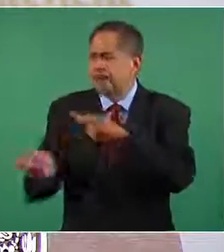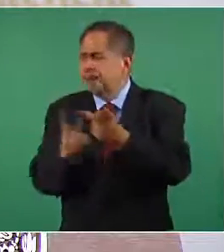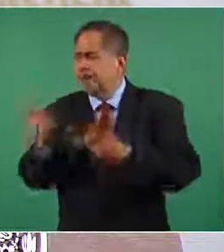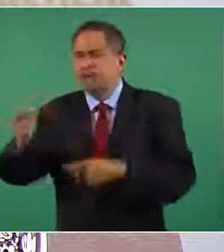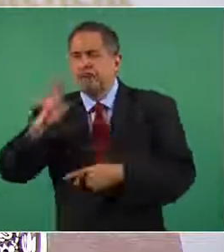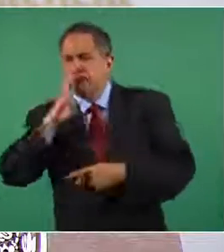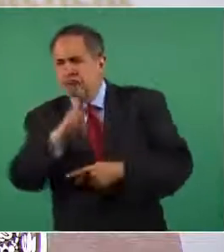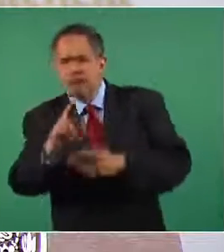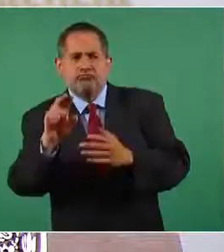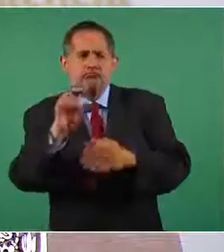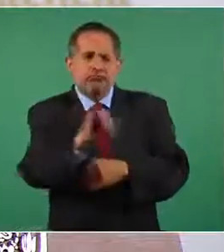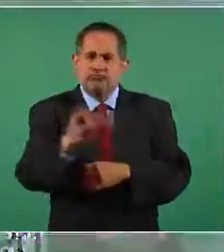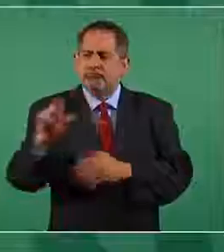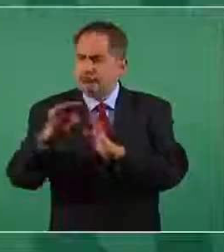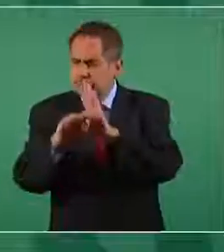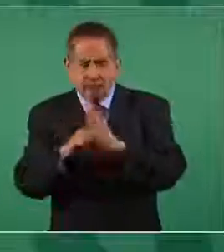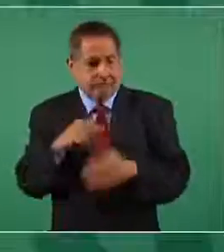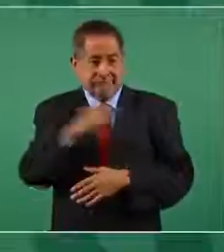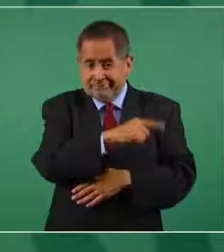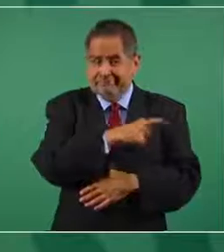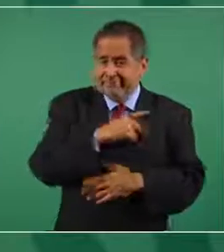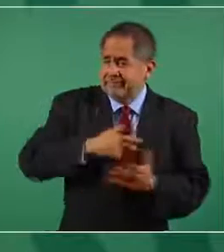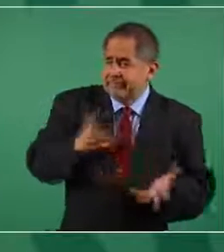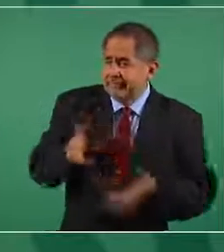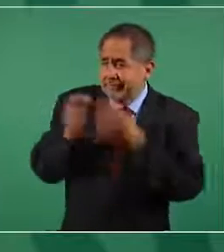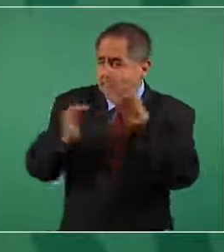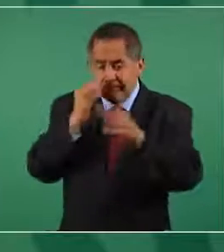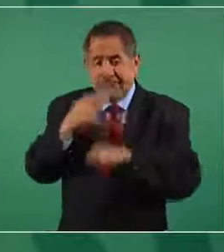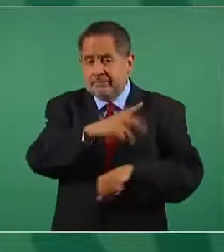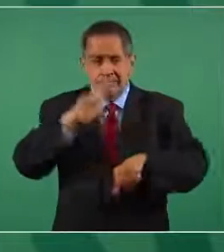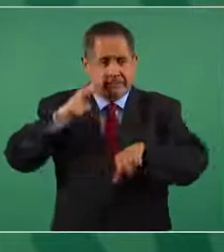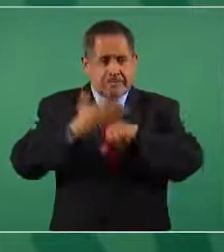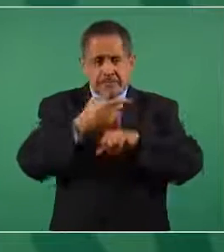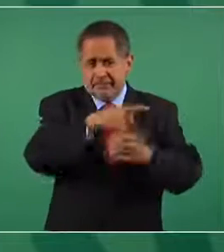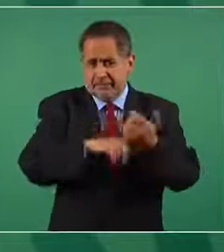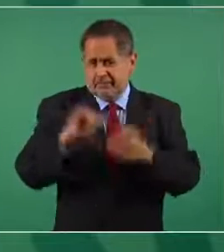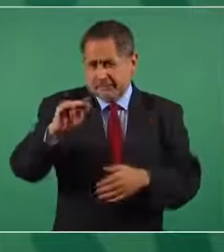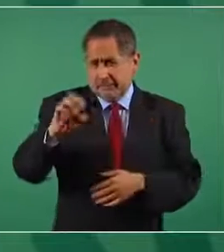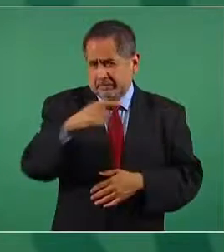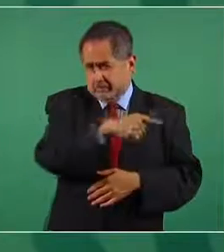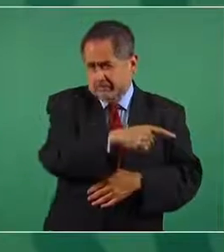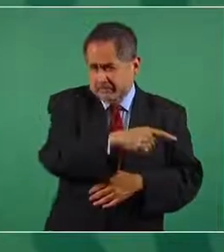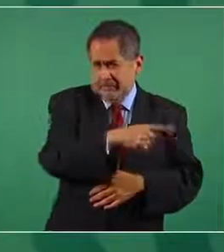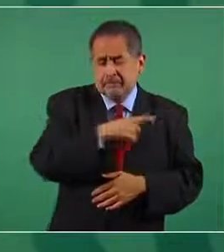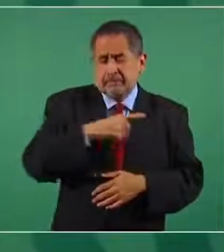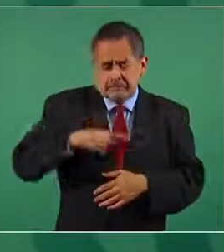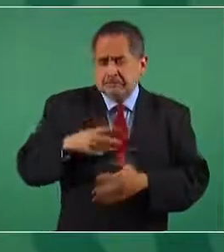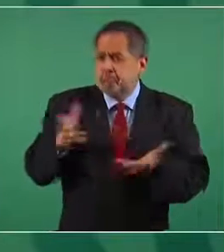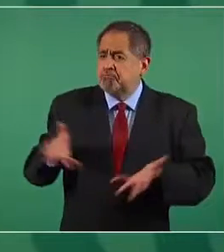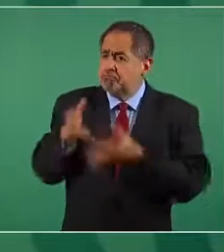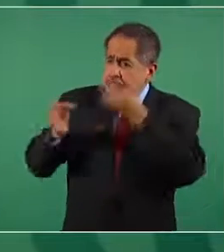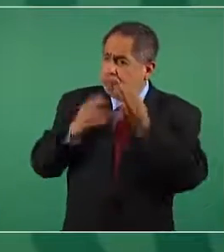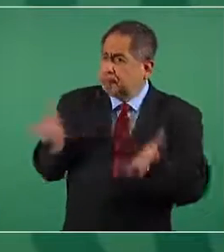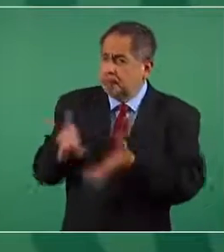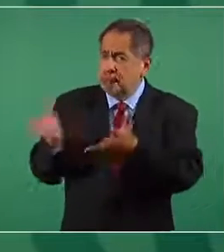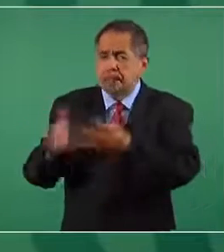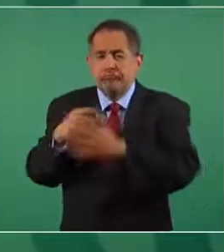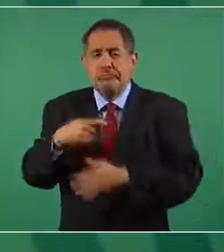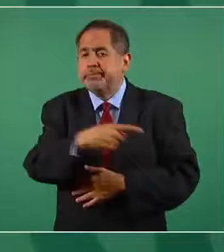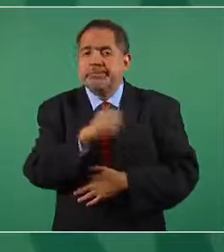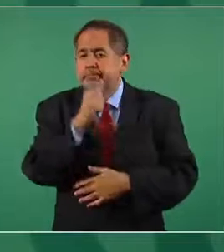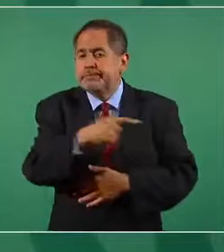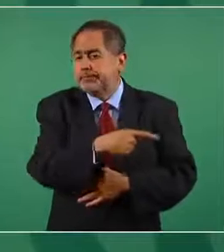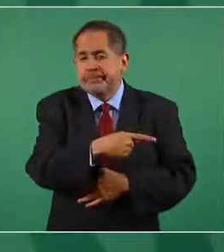su función, su responsabilidad del INE, ¿sí?,